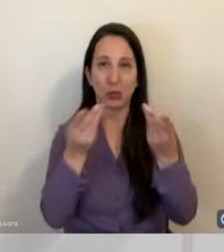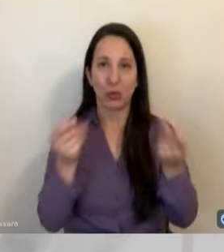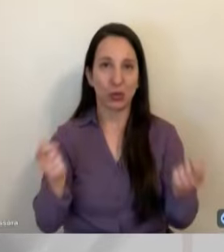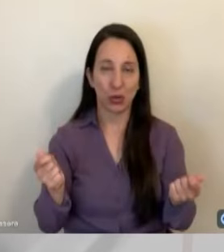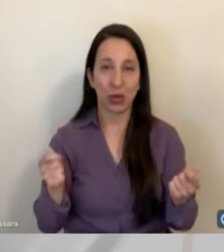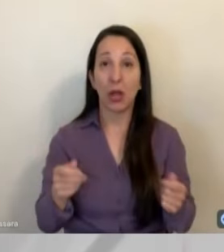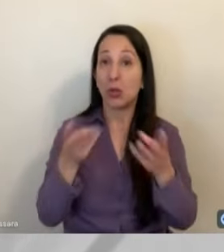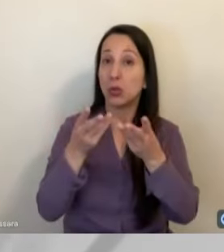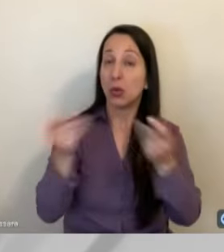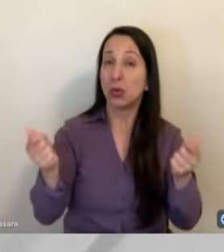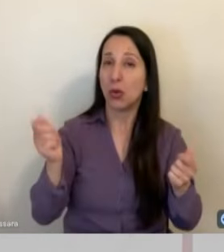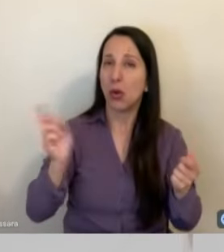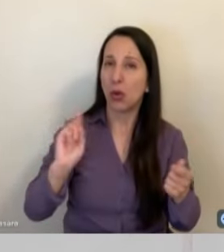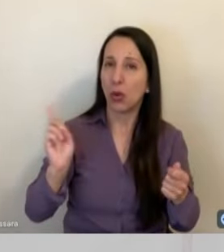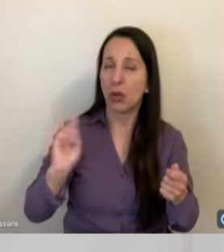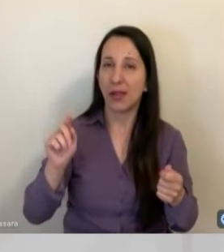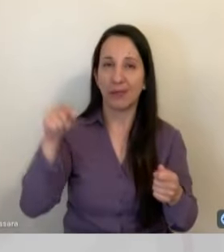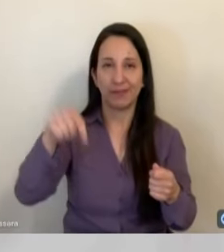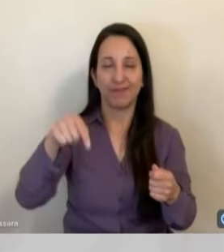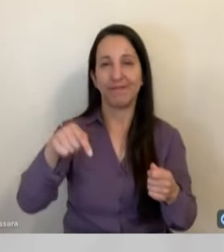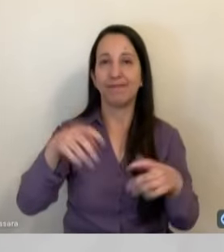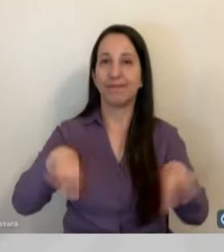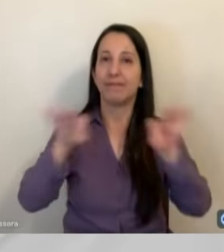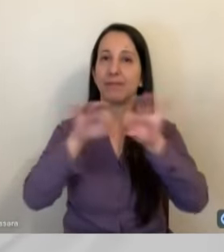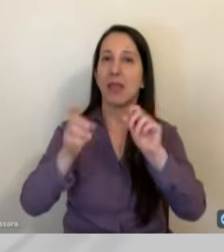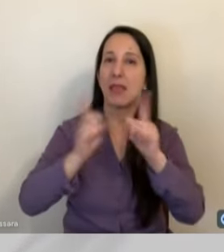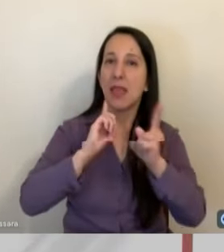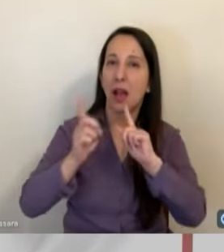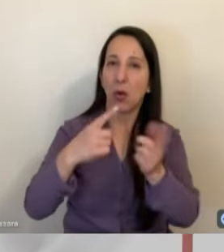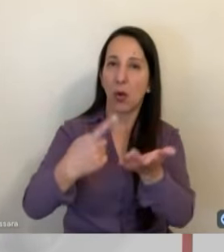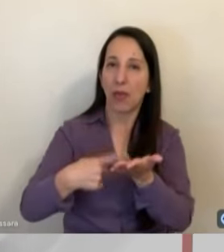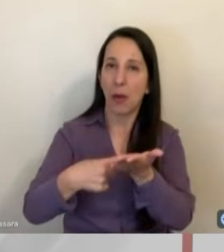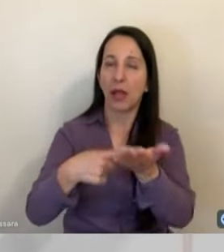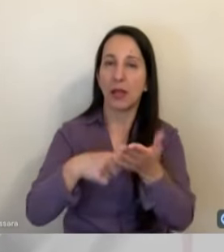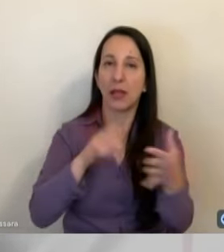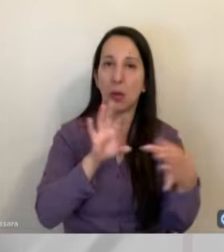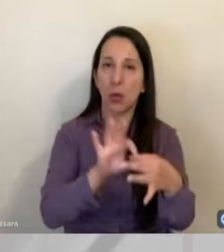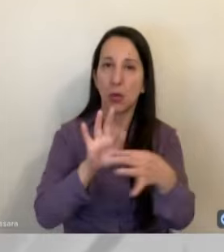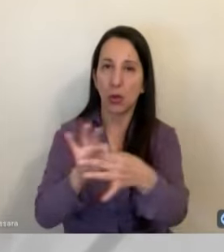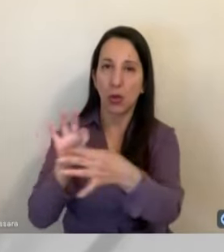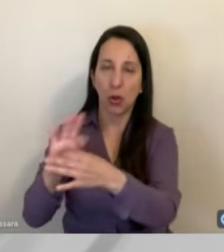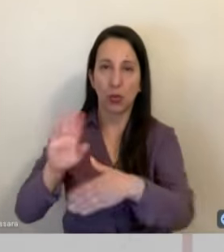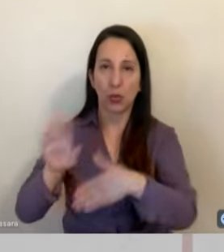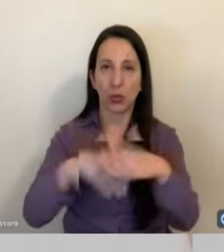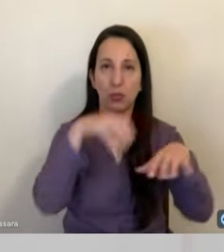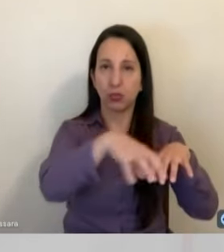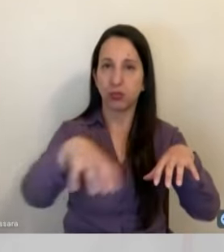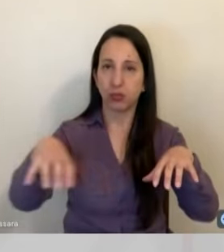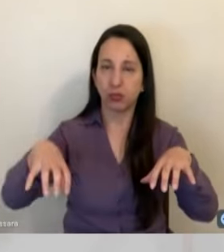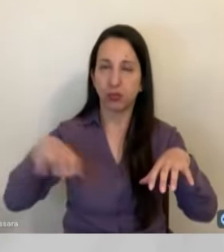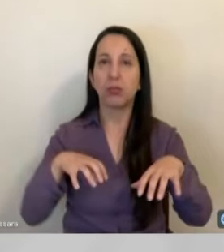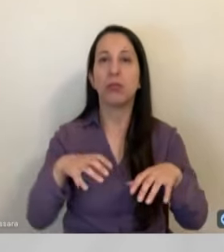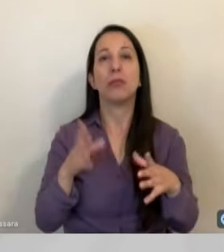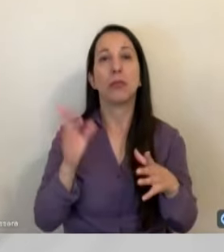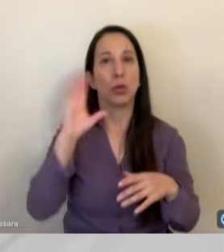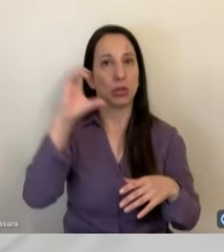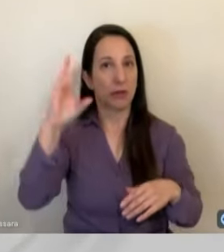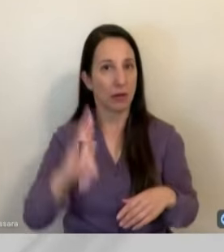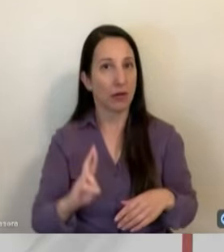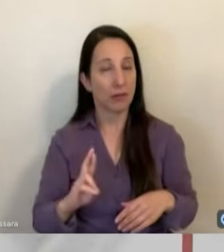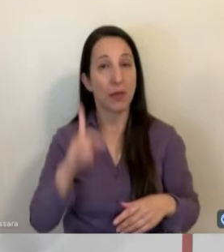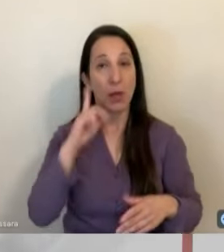están precisamente ahí, en el diálogo, en el debate, en la unión de los diferentes actores de la política costarricense. Y eso quiere decir no